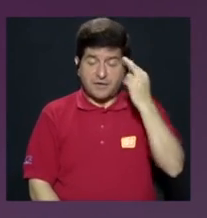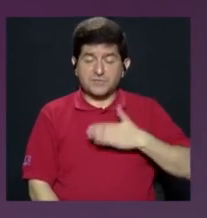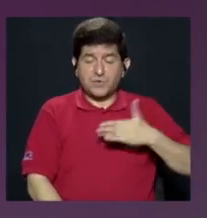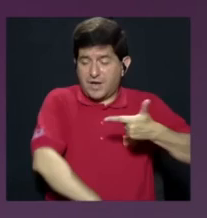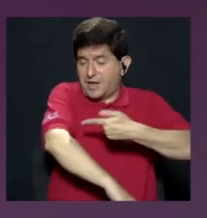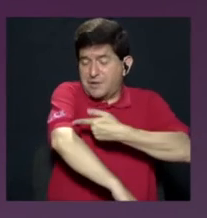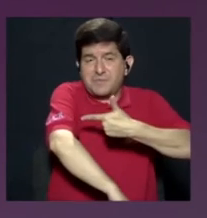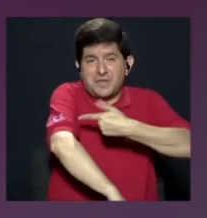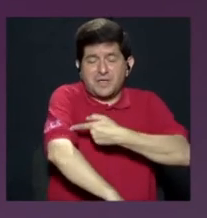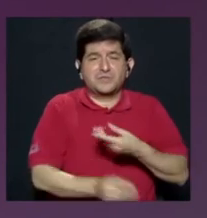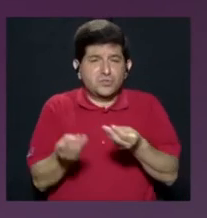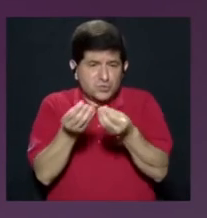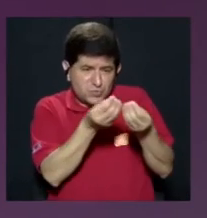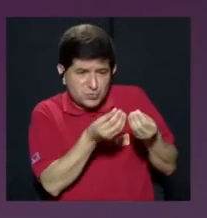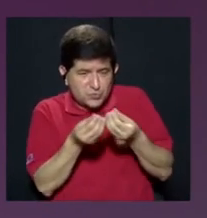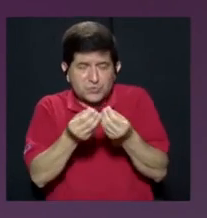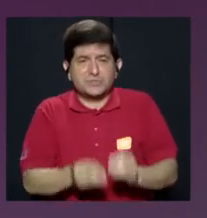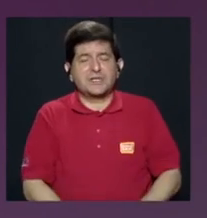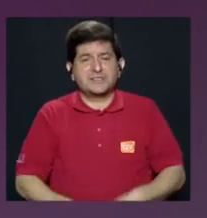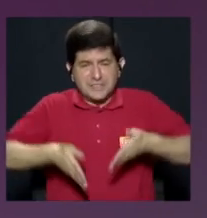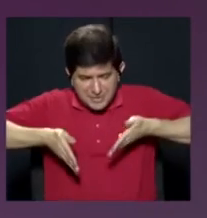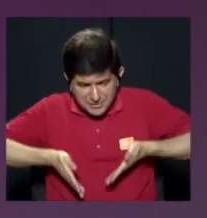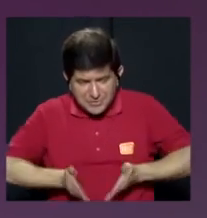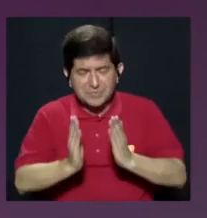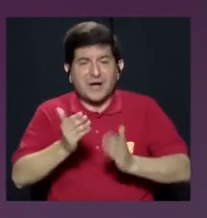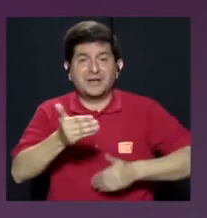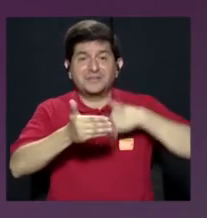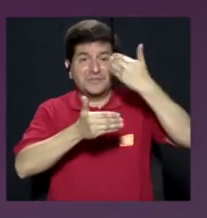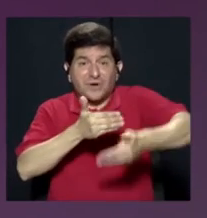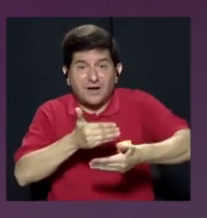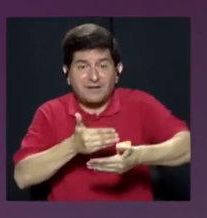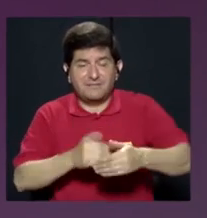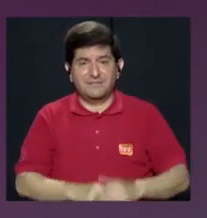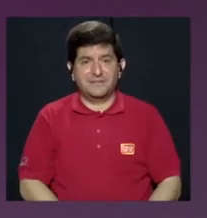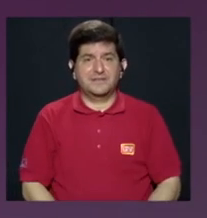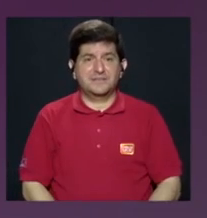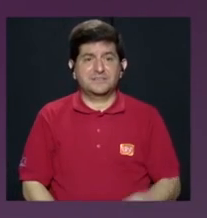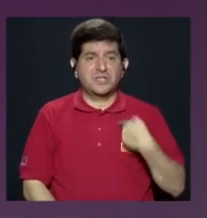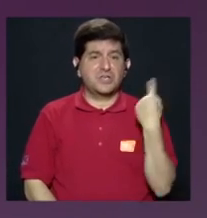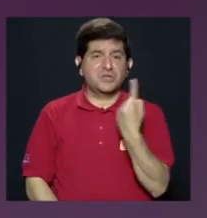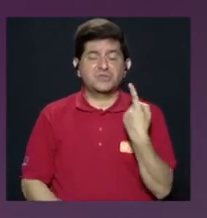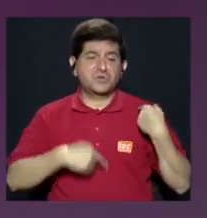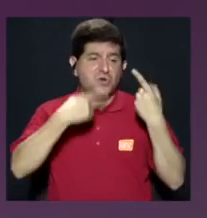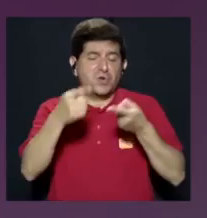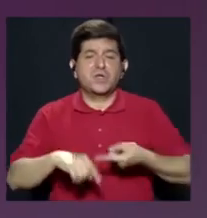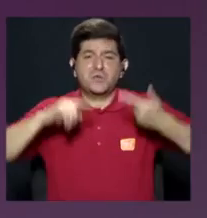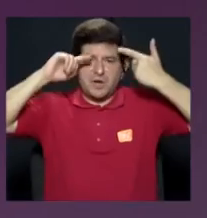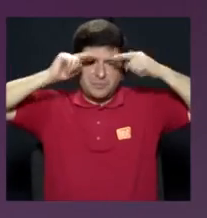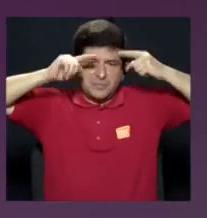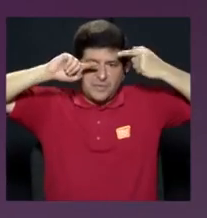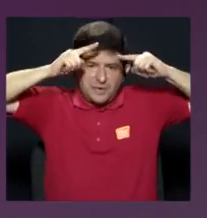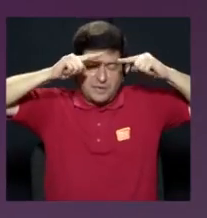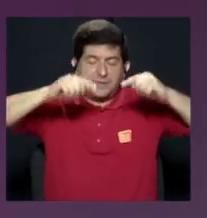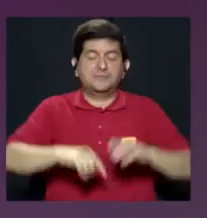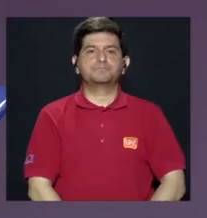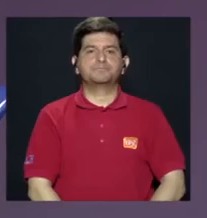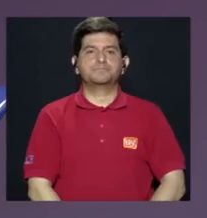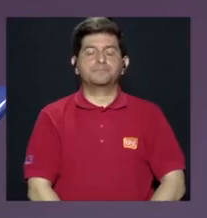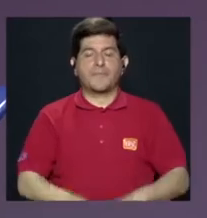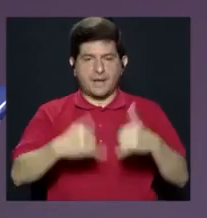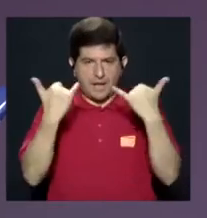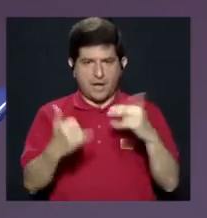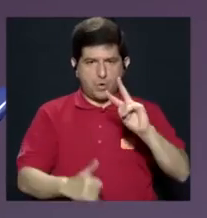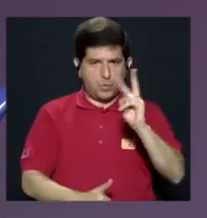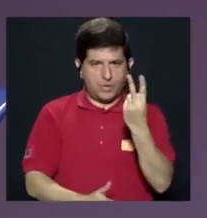inyectaron una sustancia para adelantar el parto y yo nada más iba por un simple dolor de cabeza. Bueno, vamos a hacer